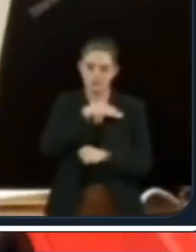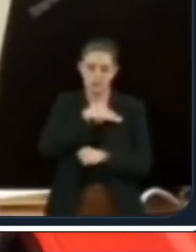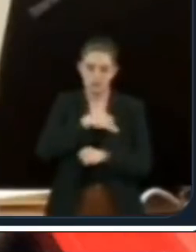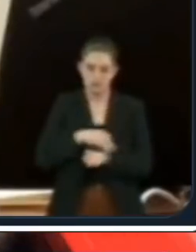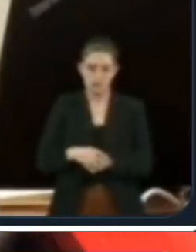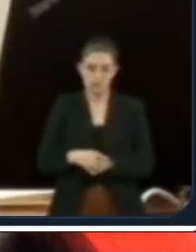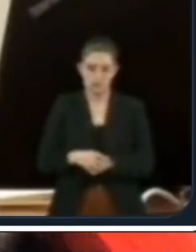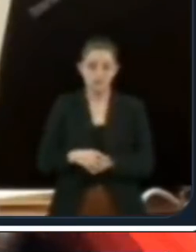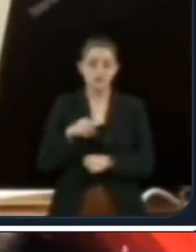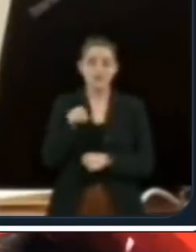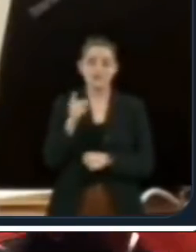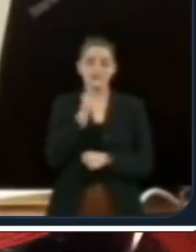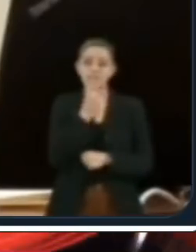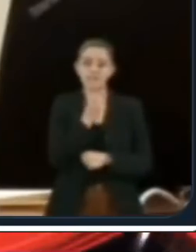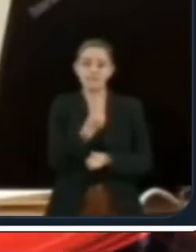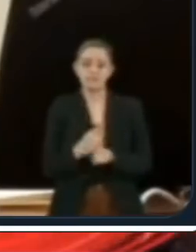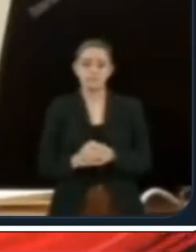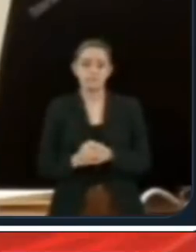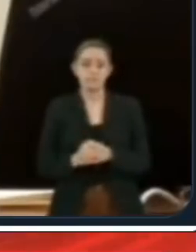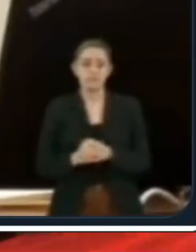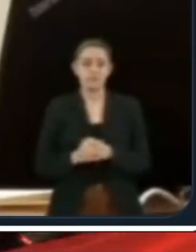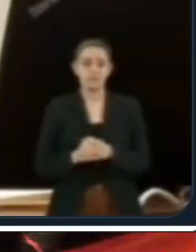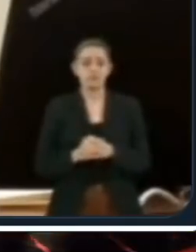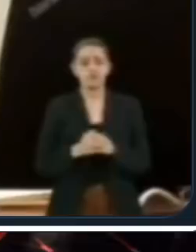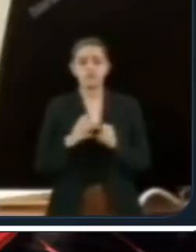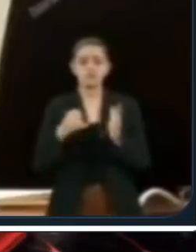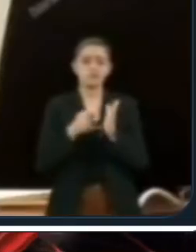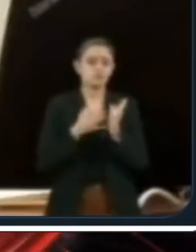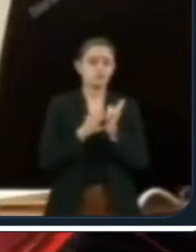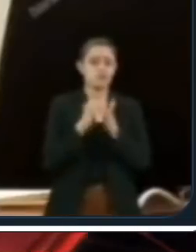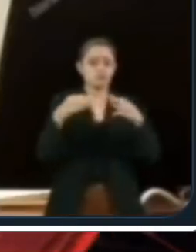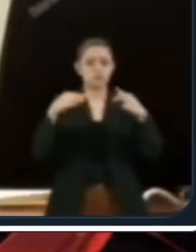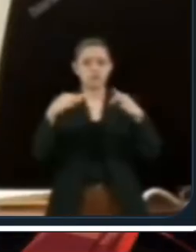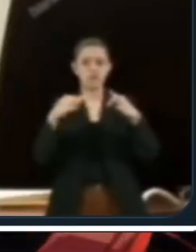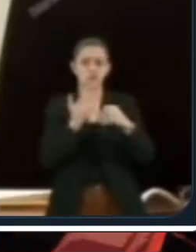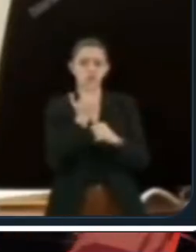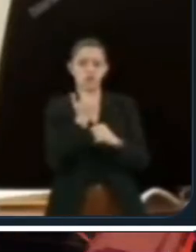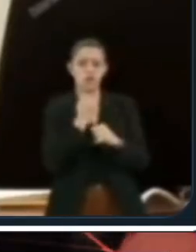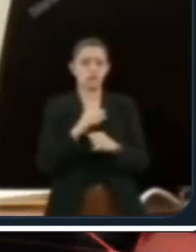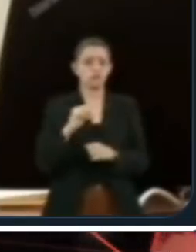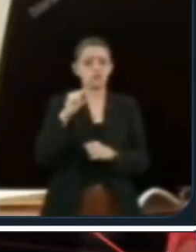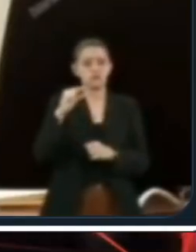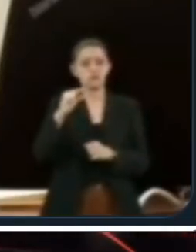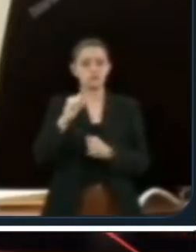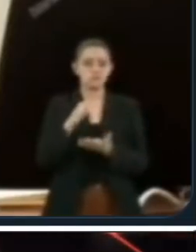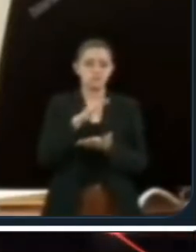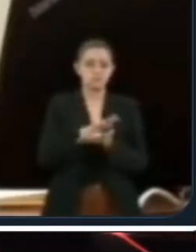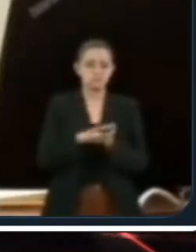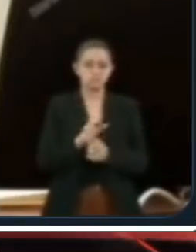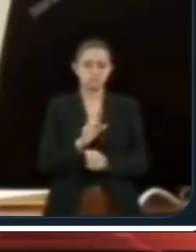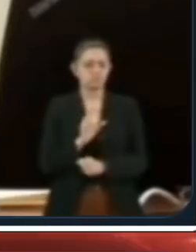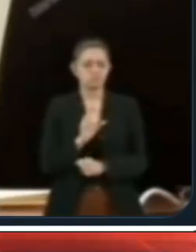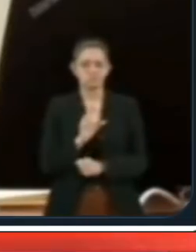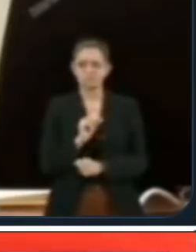suficientes boletas. Lo que dice la gente es que no hay suficientes casillas, solamente 57,000 de